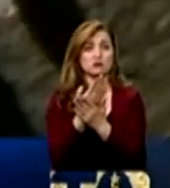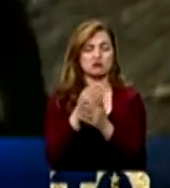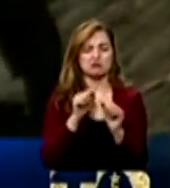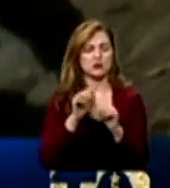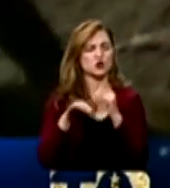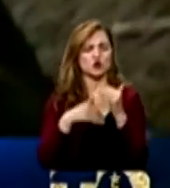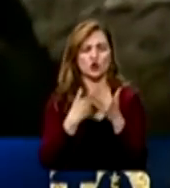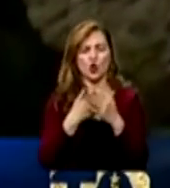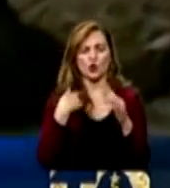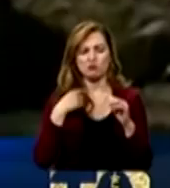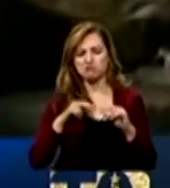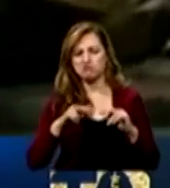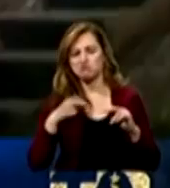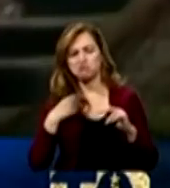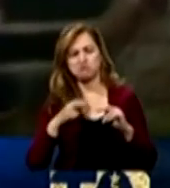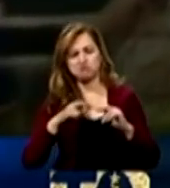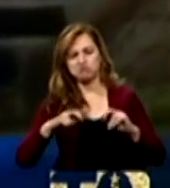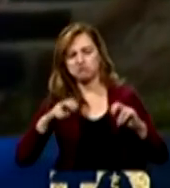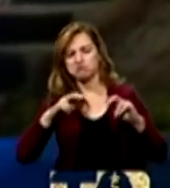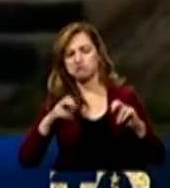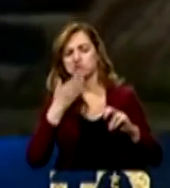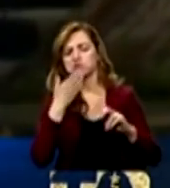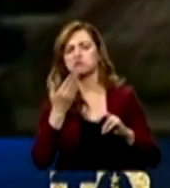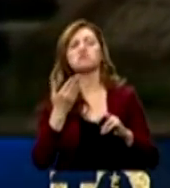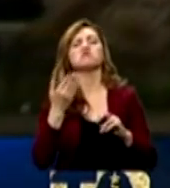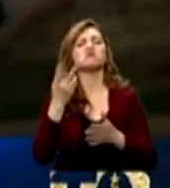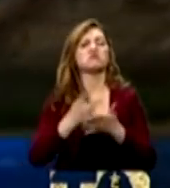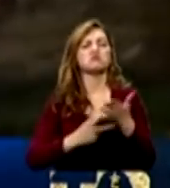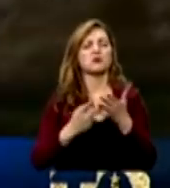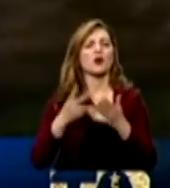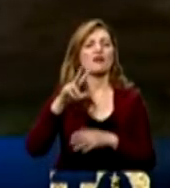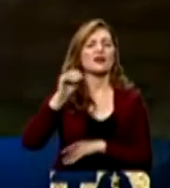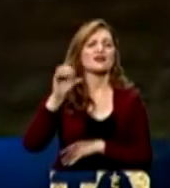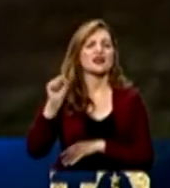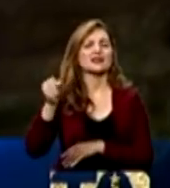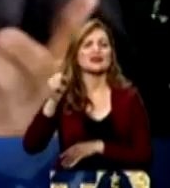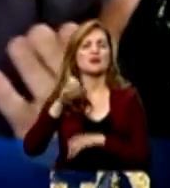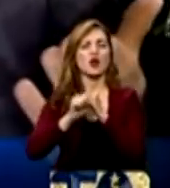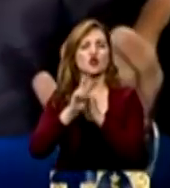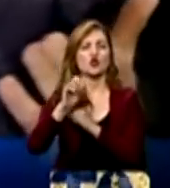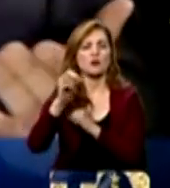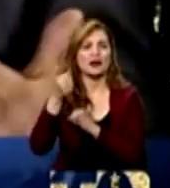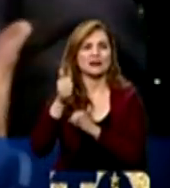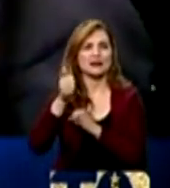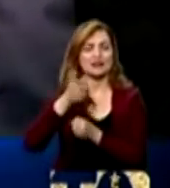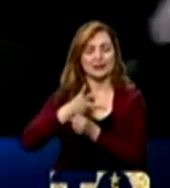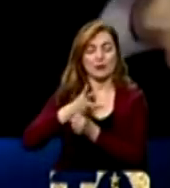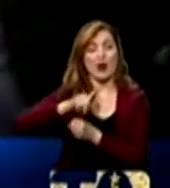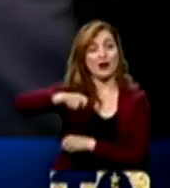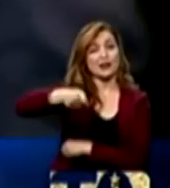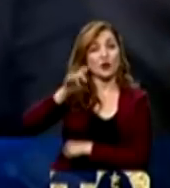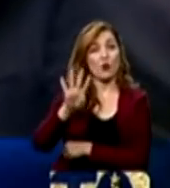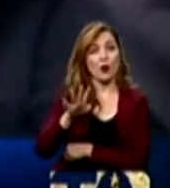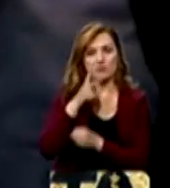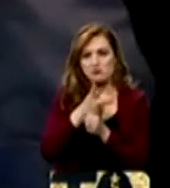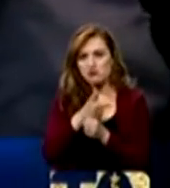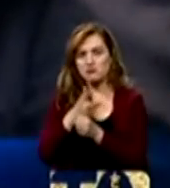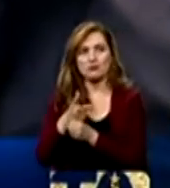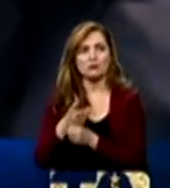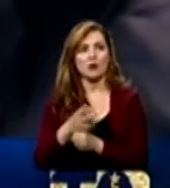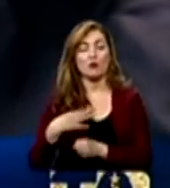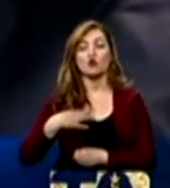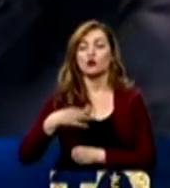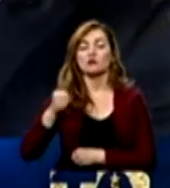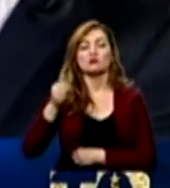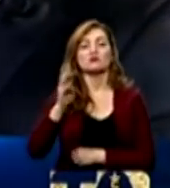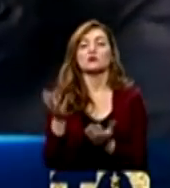de Teleamazonas registró la muerte el 30 de septiembre de 2010. ¿Dónde están los 56 voluntarios? No tenemos un